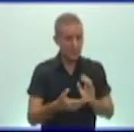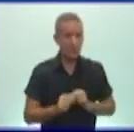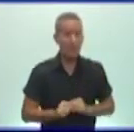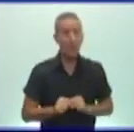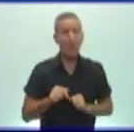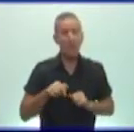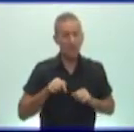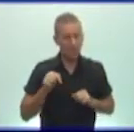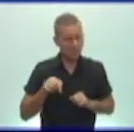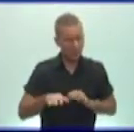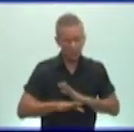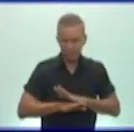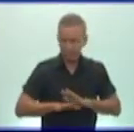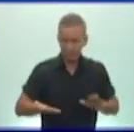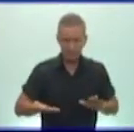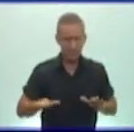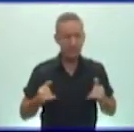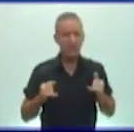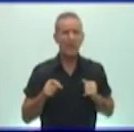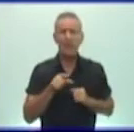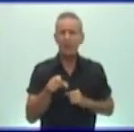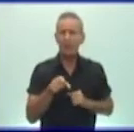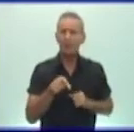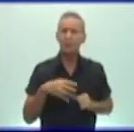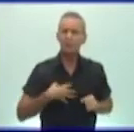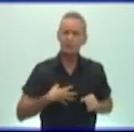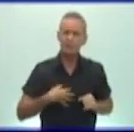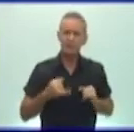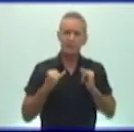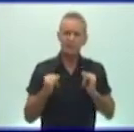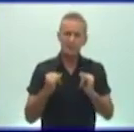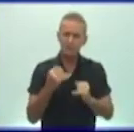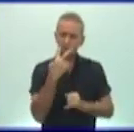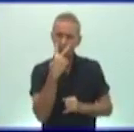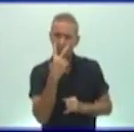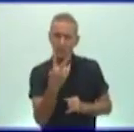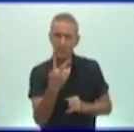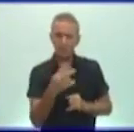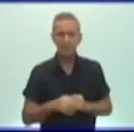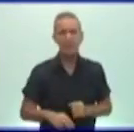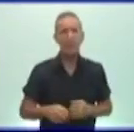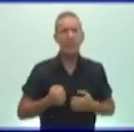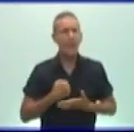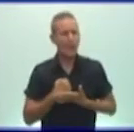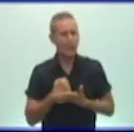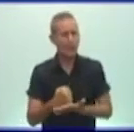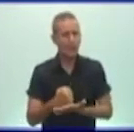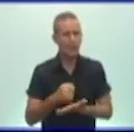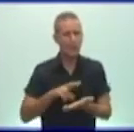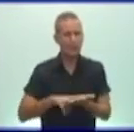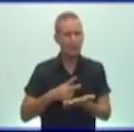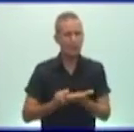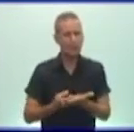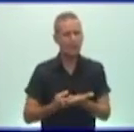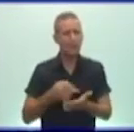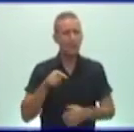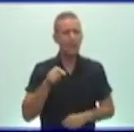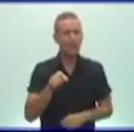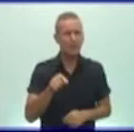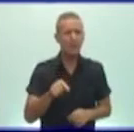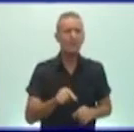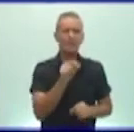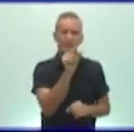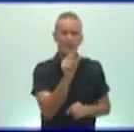les brindamos una información visual que puede estar ayudándolos en la interpretación de estos términos: